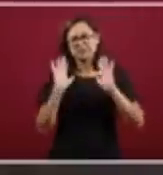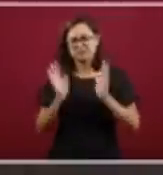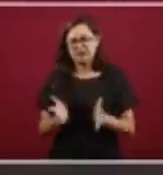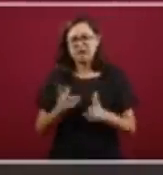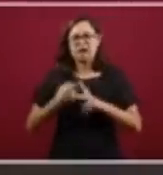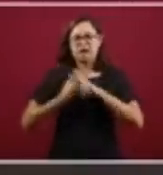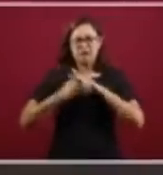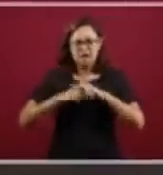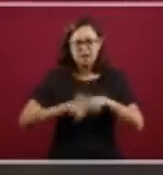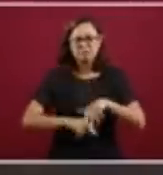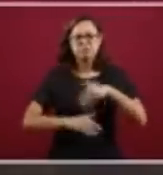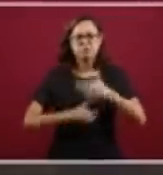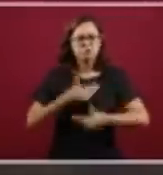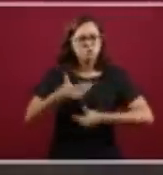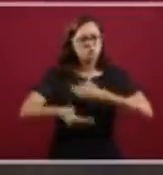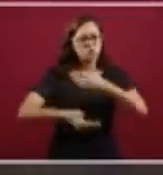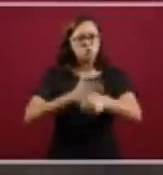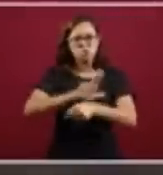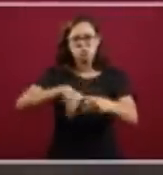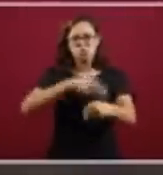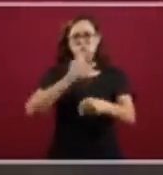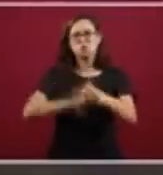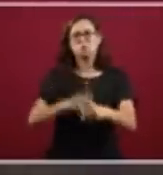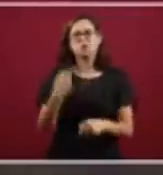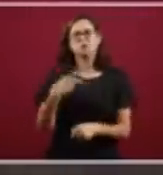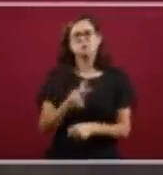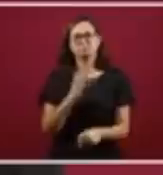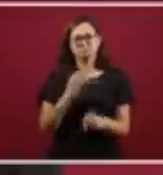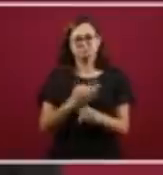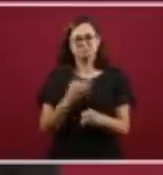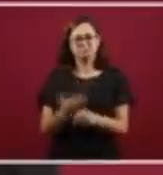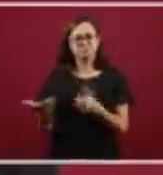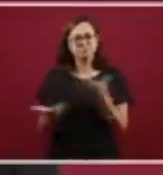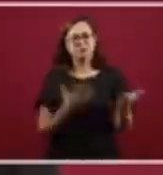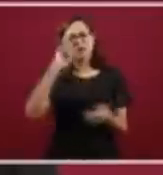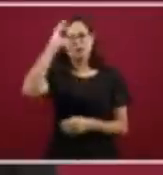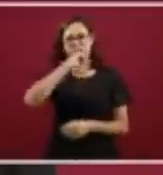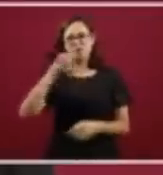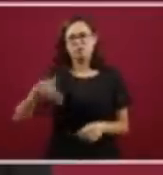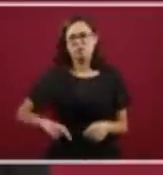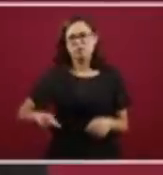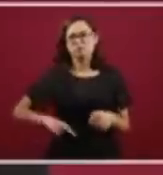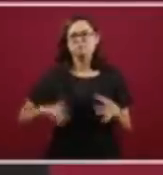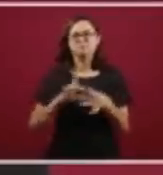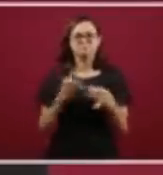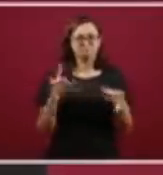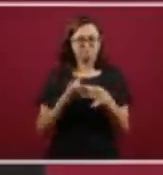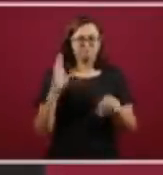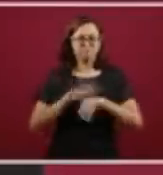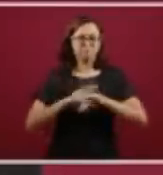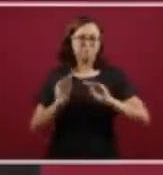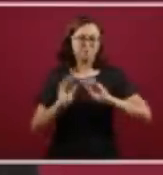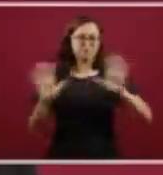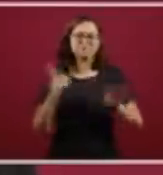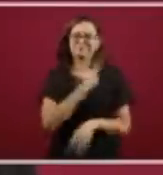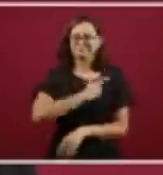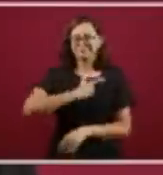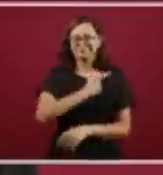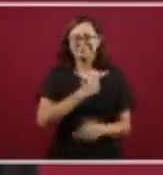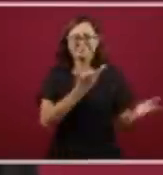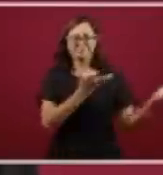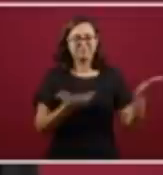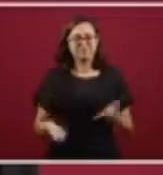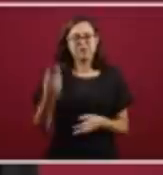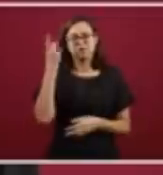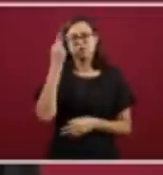ciudad la situación, pero ella lo va a explicar, la jefa de gobierno, que nos da mucho gusto que esté aquí, la